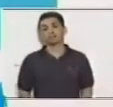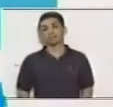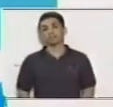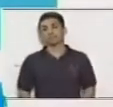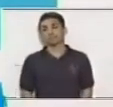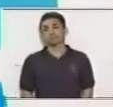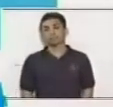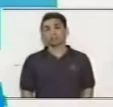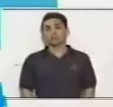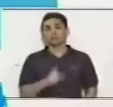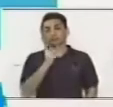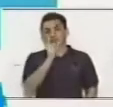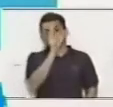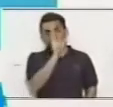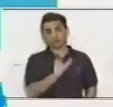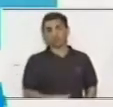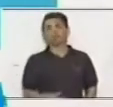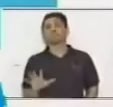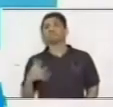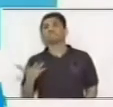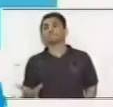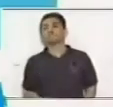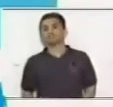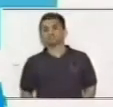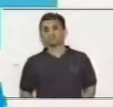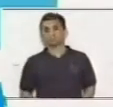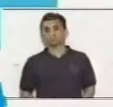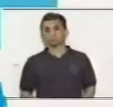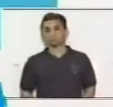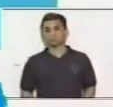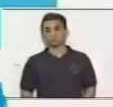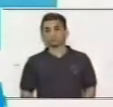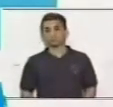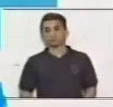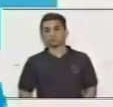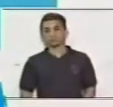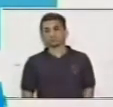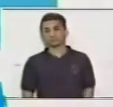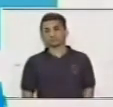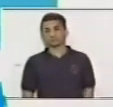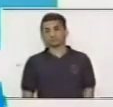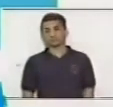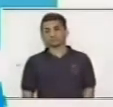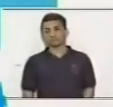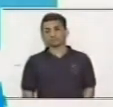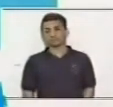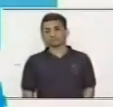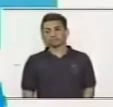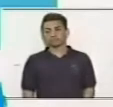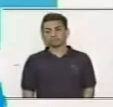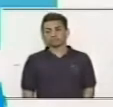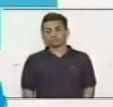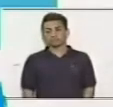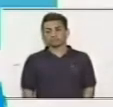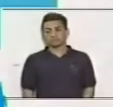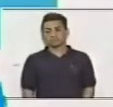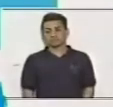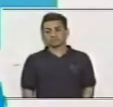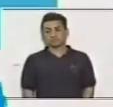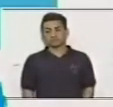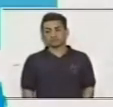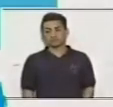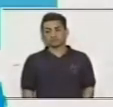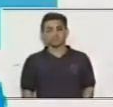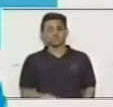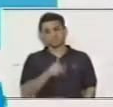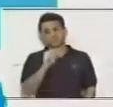En el primer lado, en este de aquí, ¿sí? Van a hacer lo siguiente. Si quieren lo hacen con